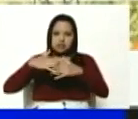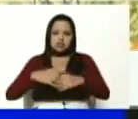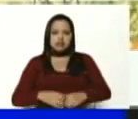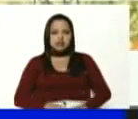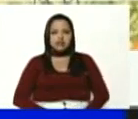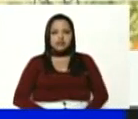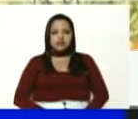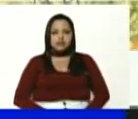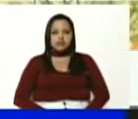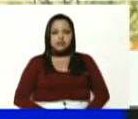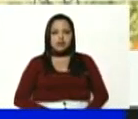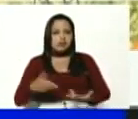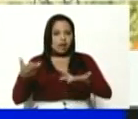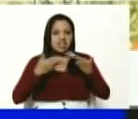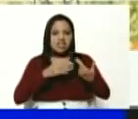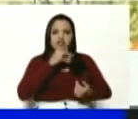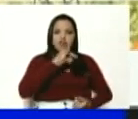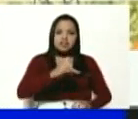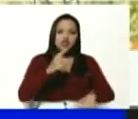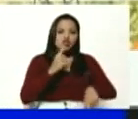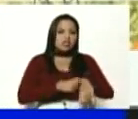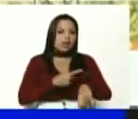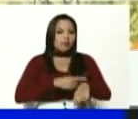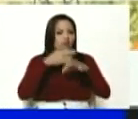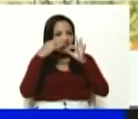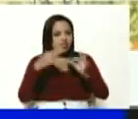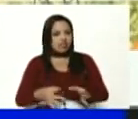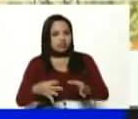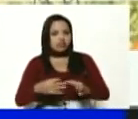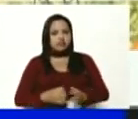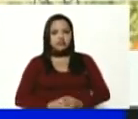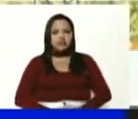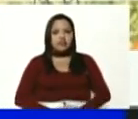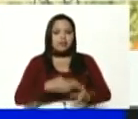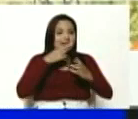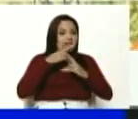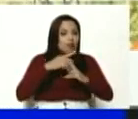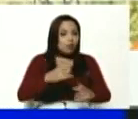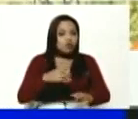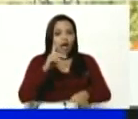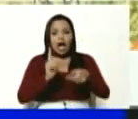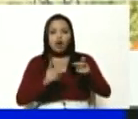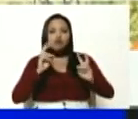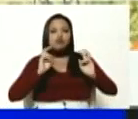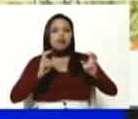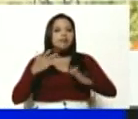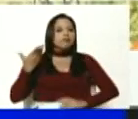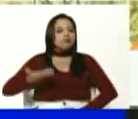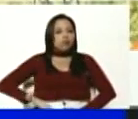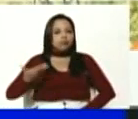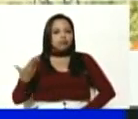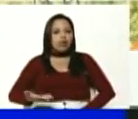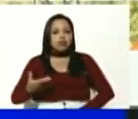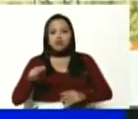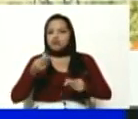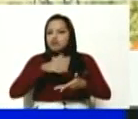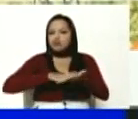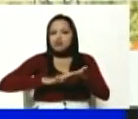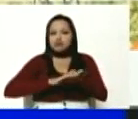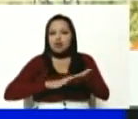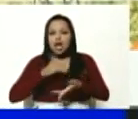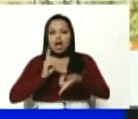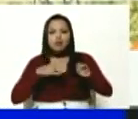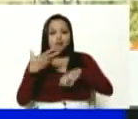la información en tiempo real para resolver algún tema vital que vulnera la